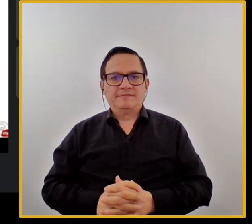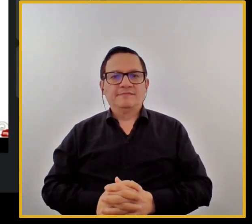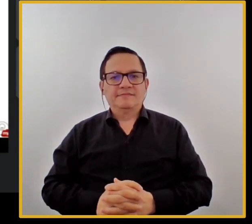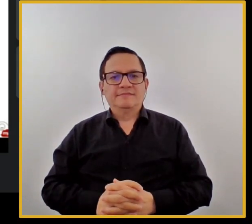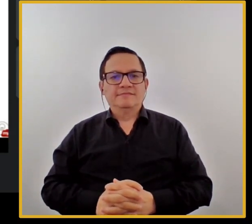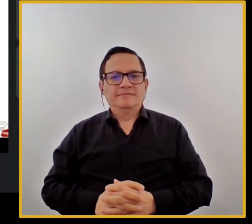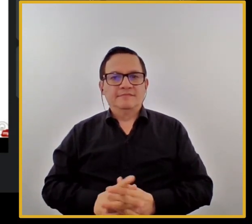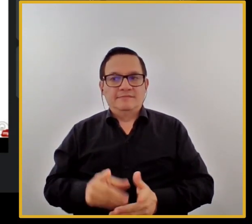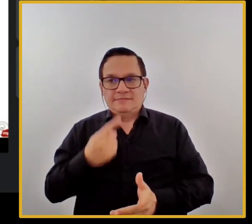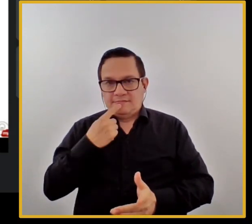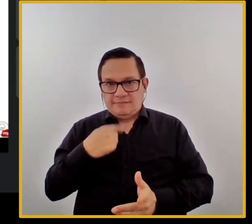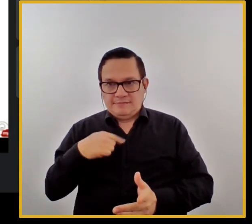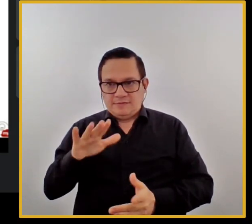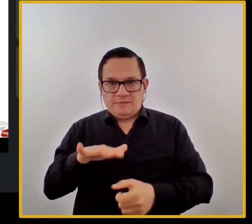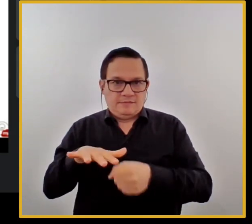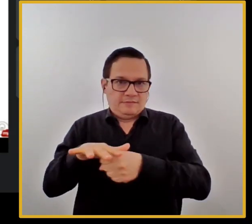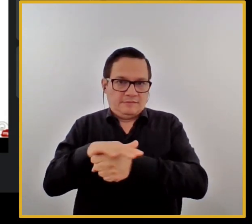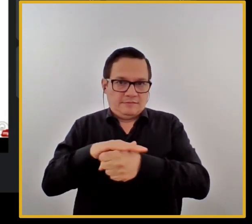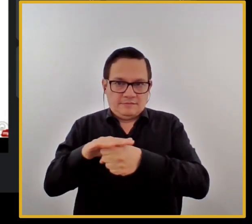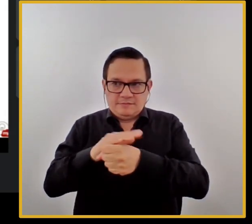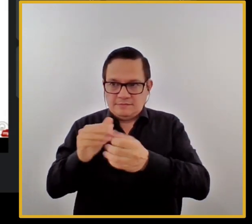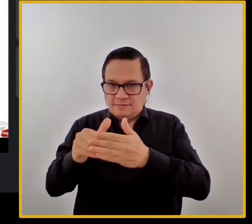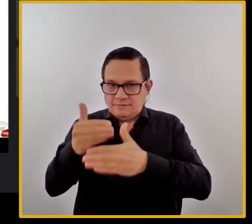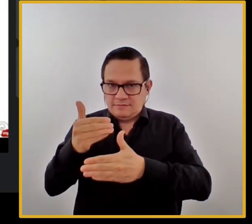Como me dicen que la condición inicial